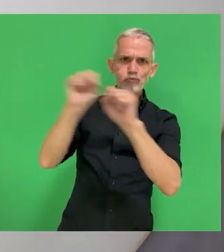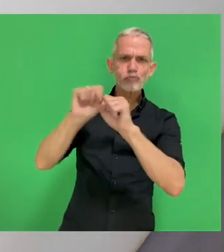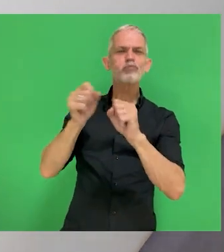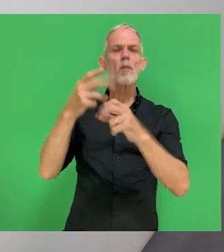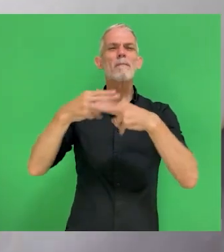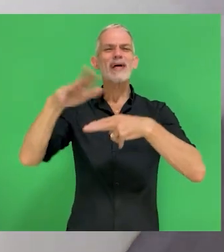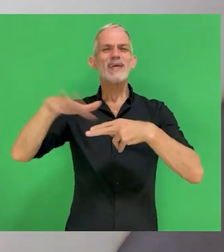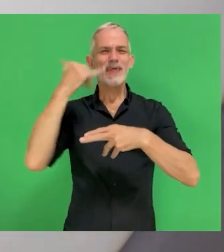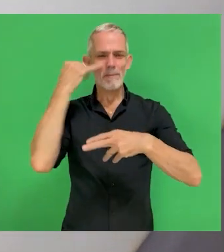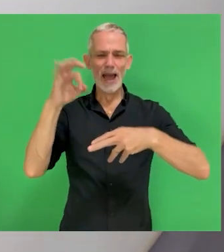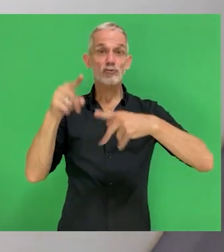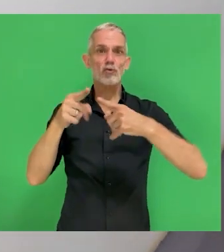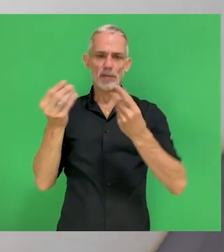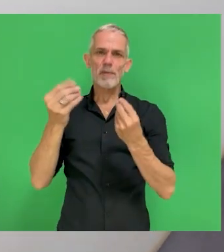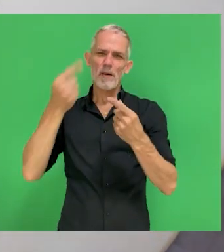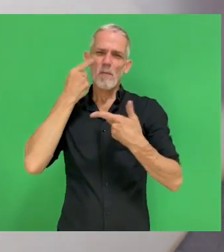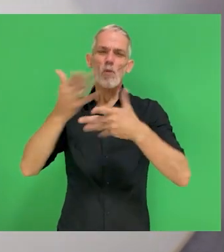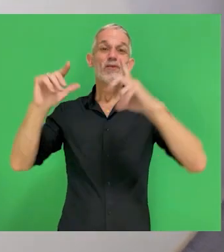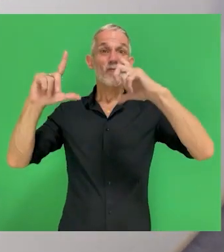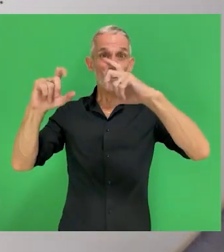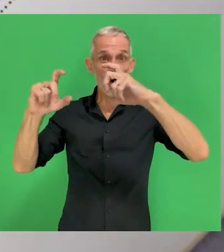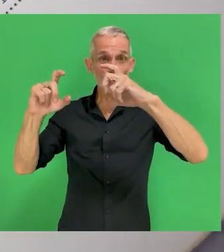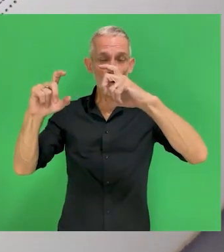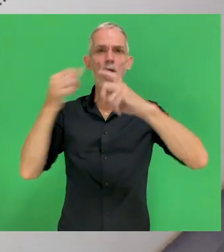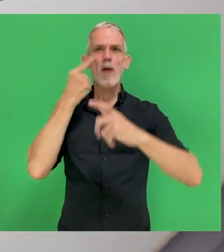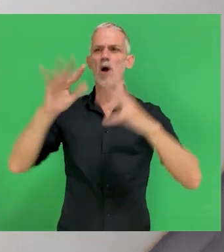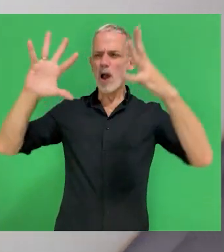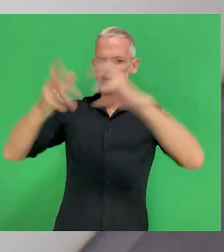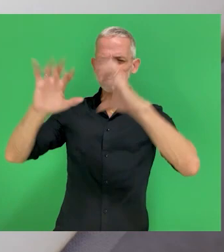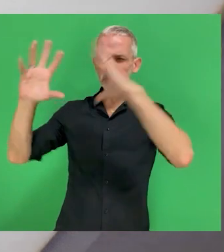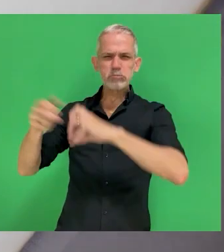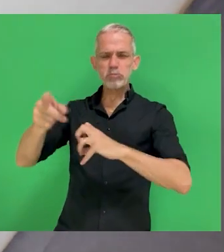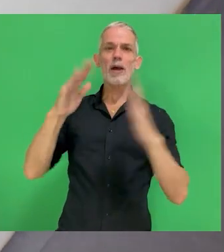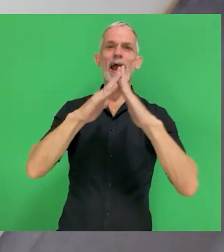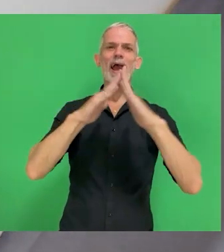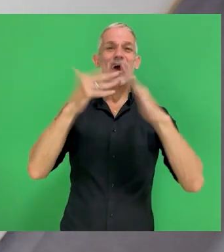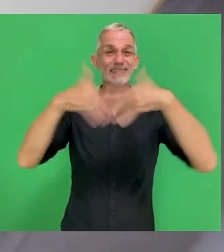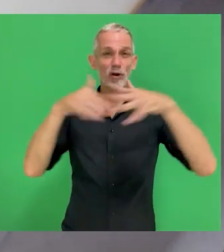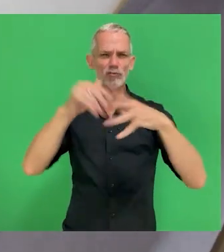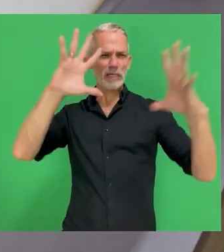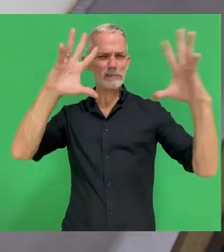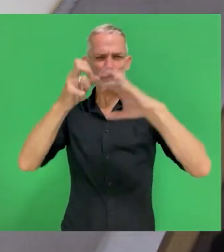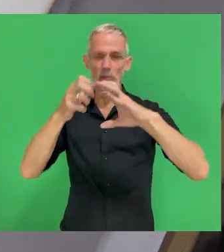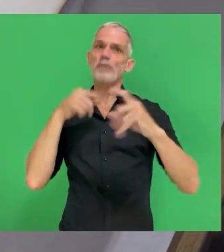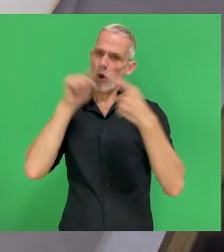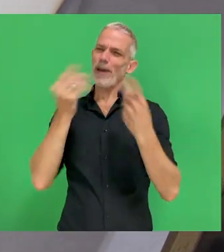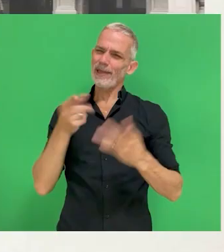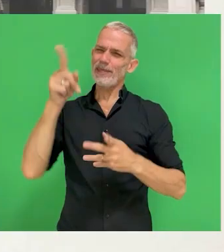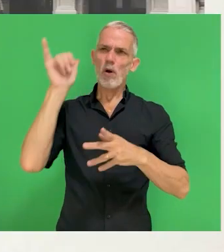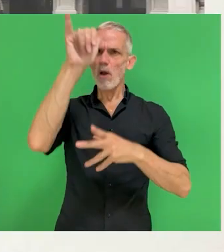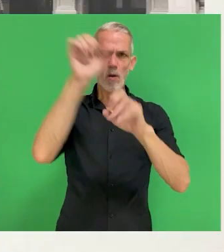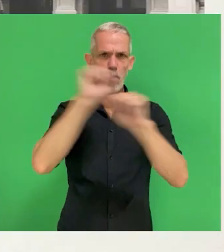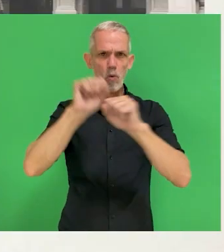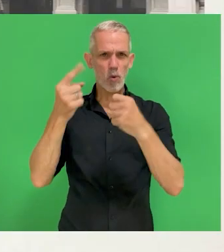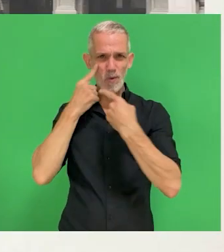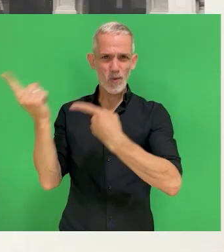Plaza de Mayo y que, como va a mostrar la fotografía, destrozaron gran parte de la Casa Rosada, que era el objetivo militar.